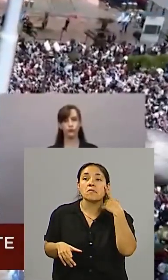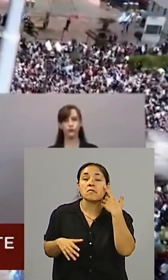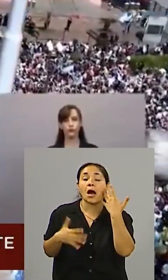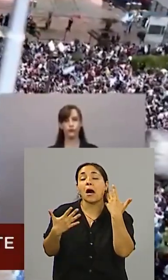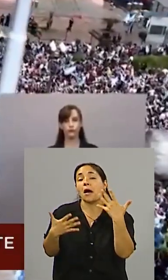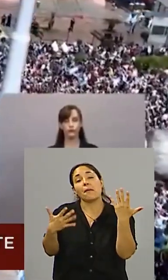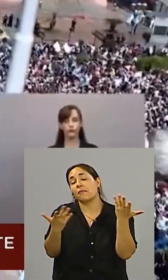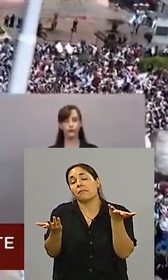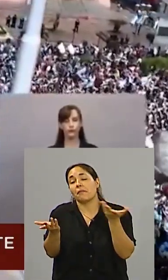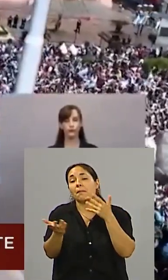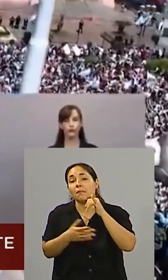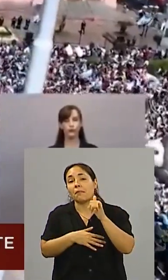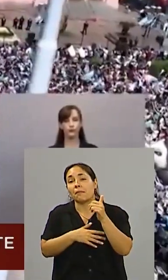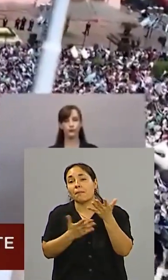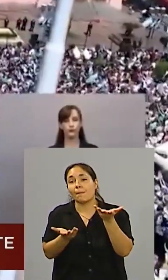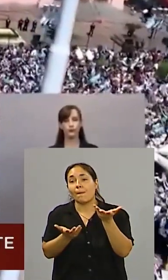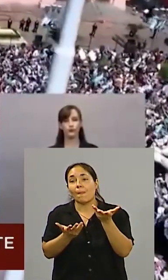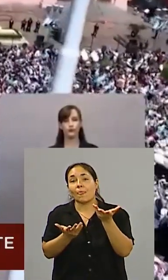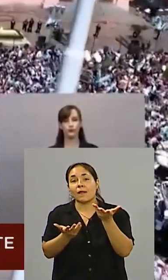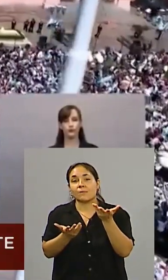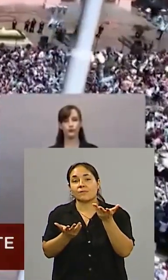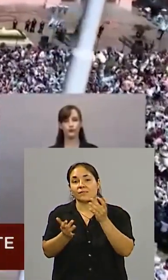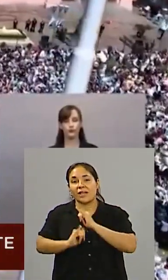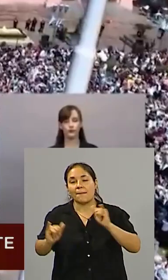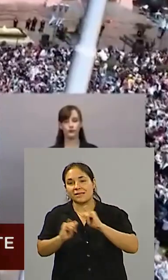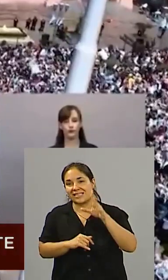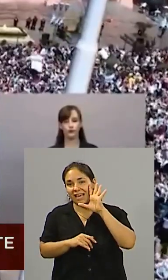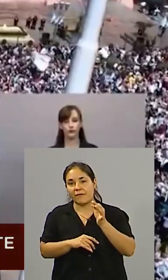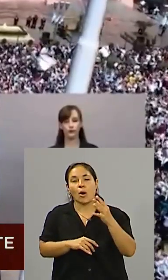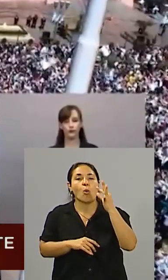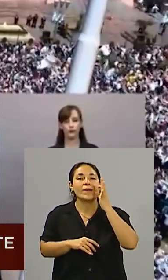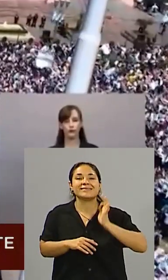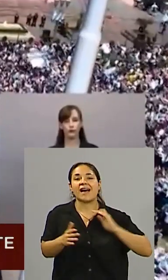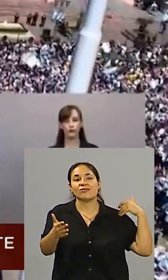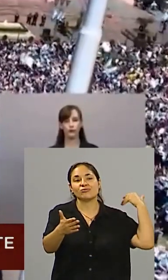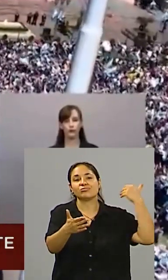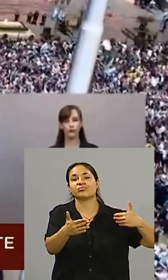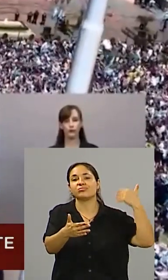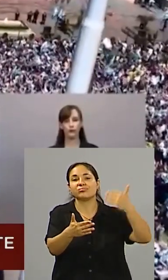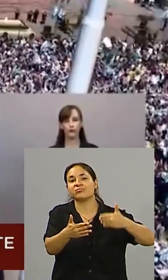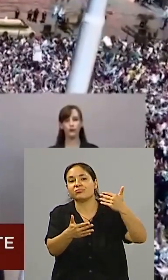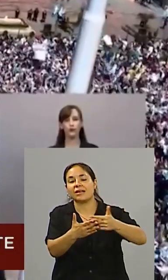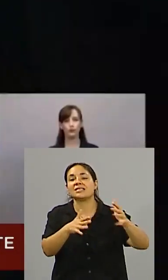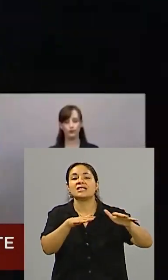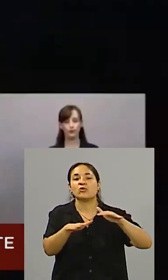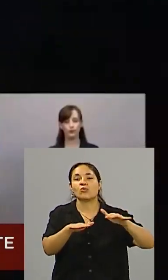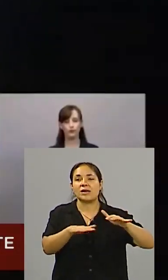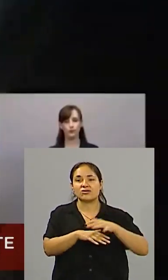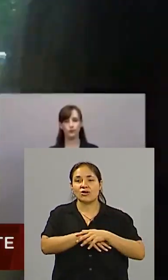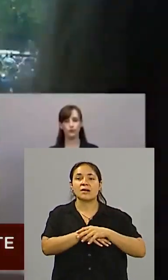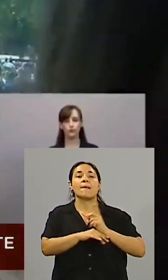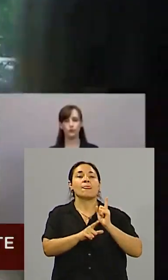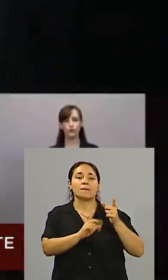campaña sabiendo el desánimo y de 40 años de esta situación y de esta